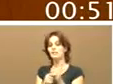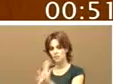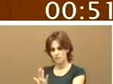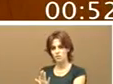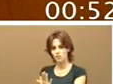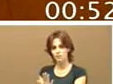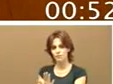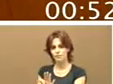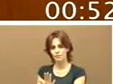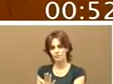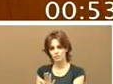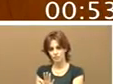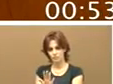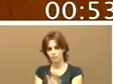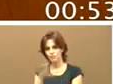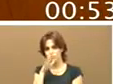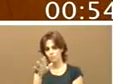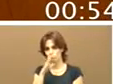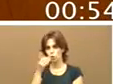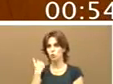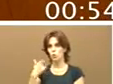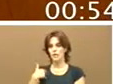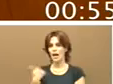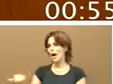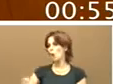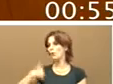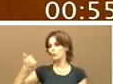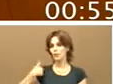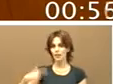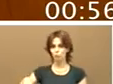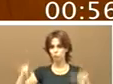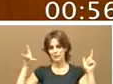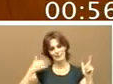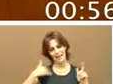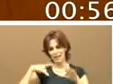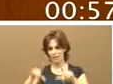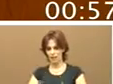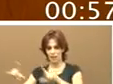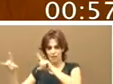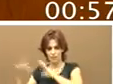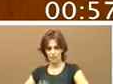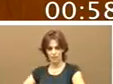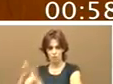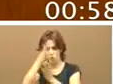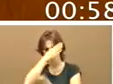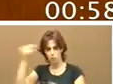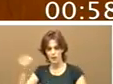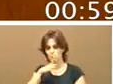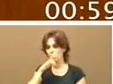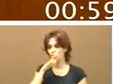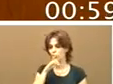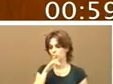se apede ese oportunismo que les acompaña normalmente porque aquí hay que leer